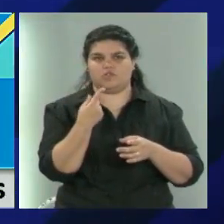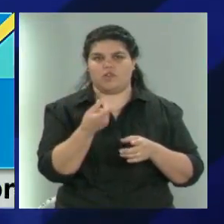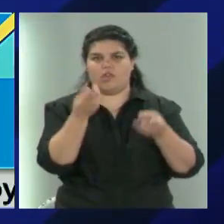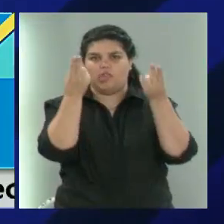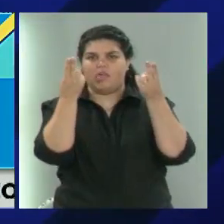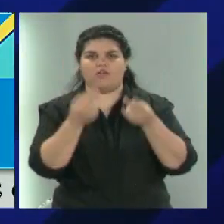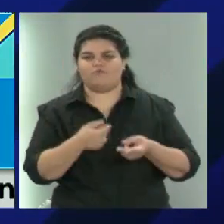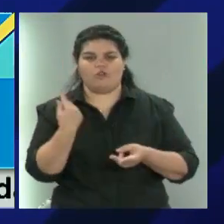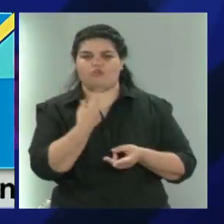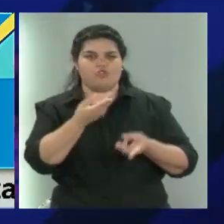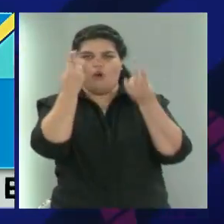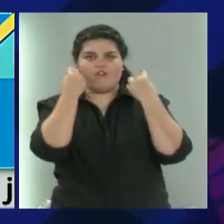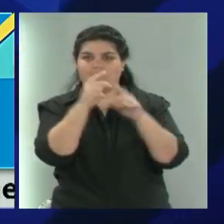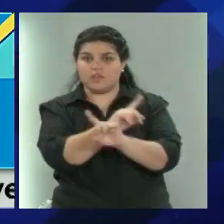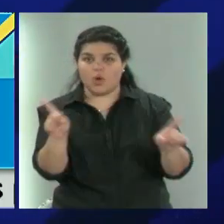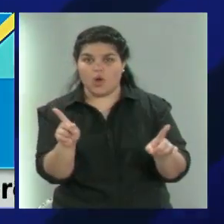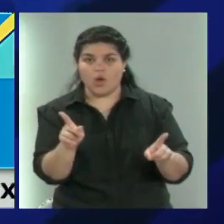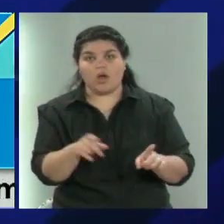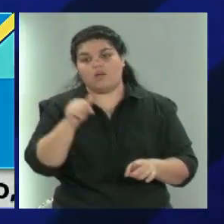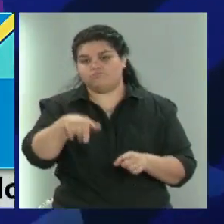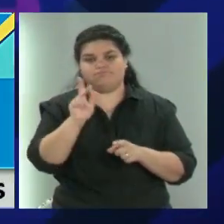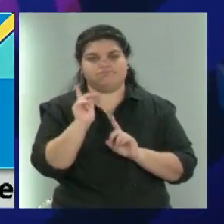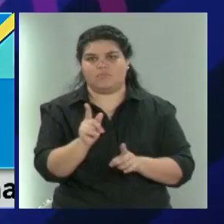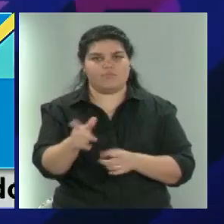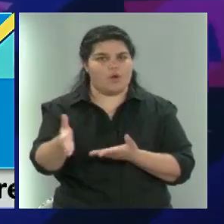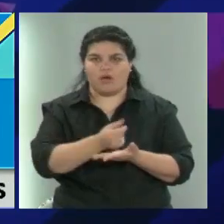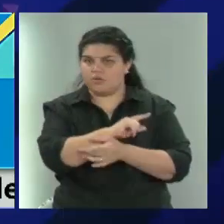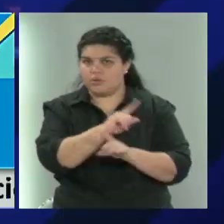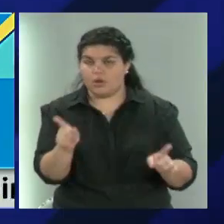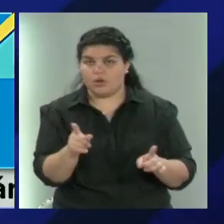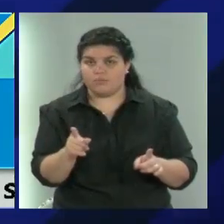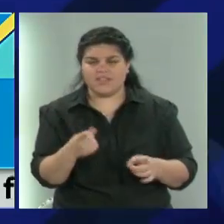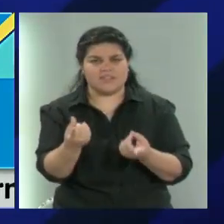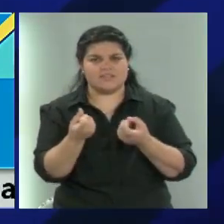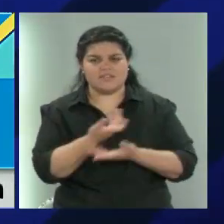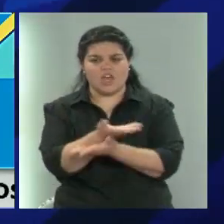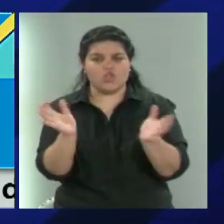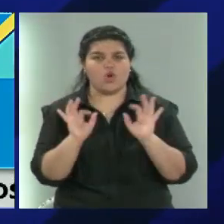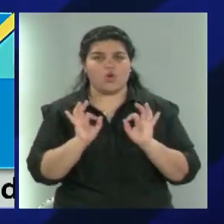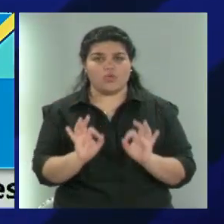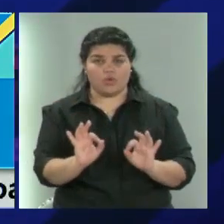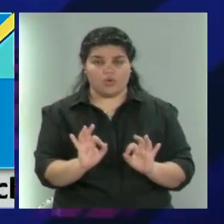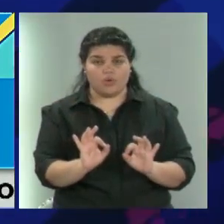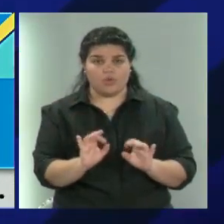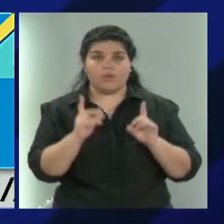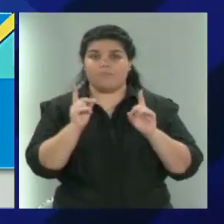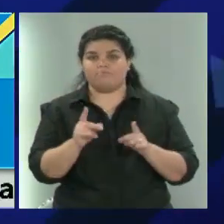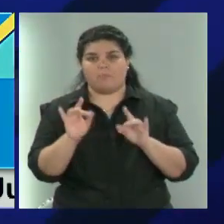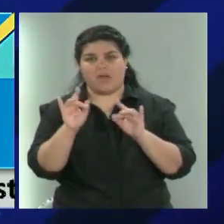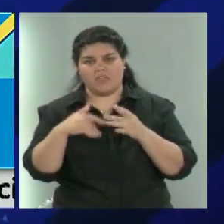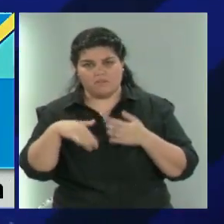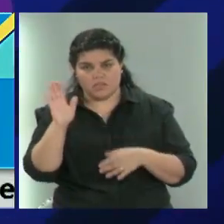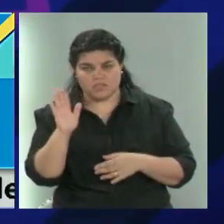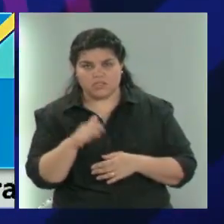y transgresores no entraríamos, ¿no? Pero quiero decir, tenemos que mirar el conjunto y las miradas son tienen que ser más complejas,